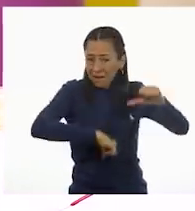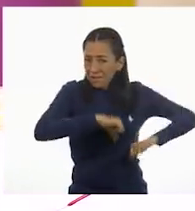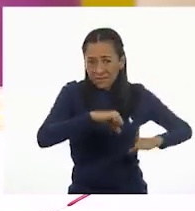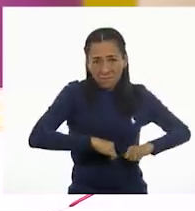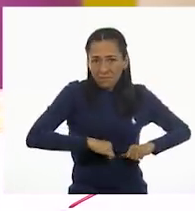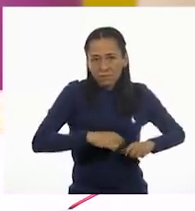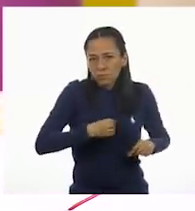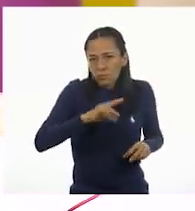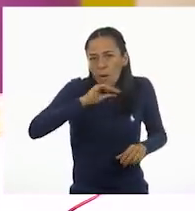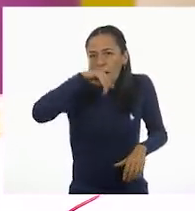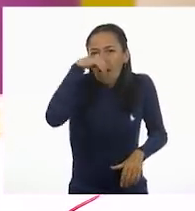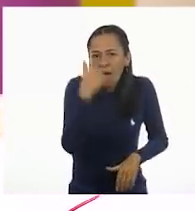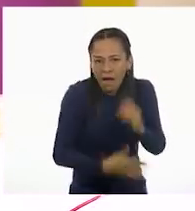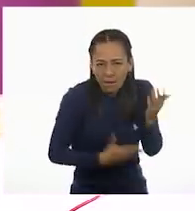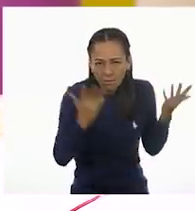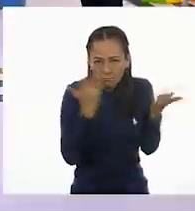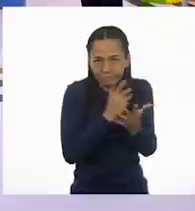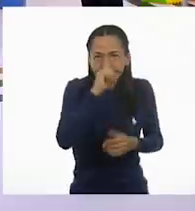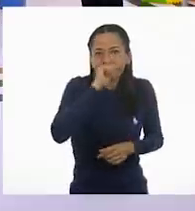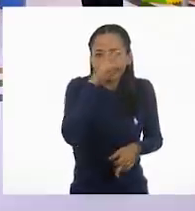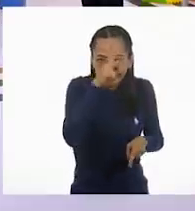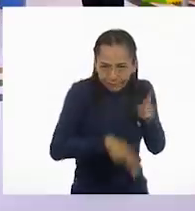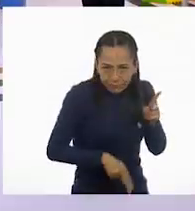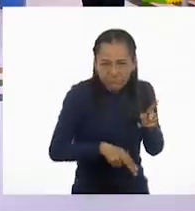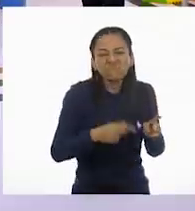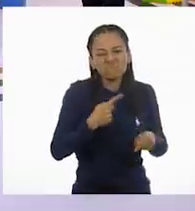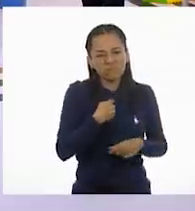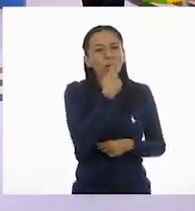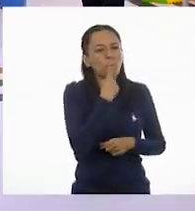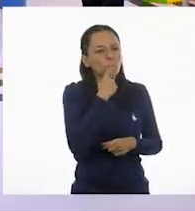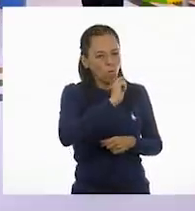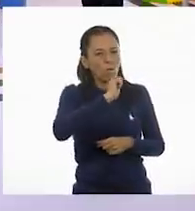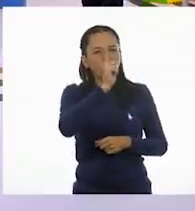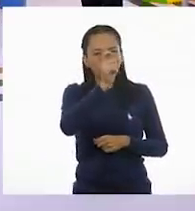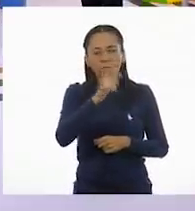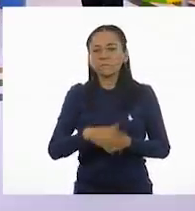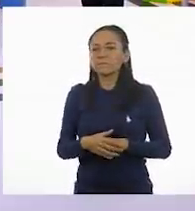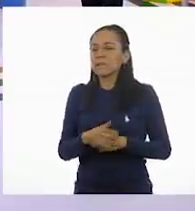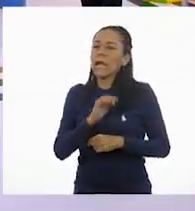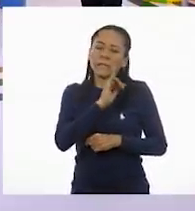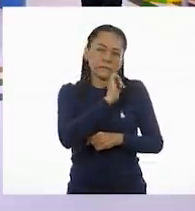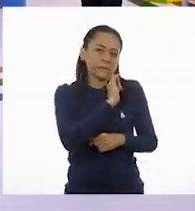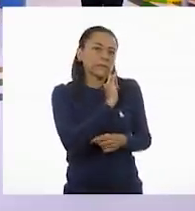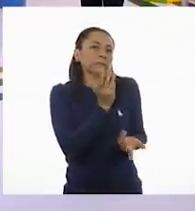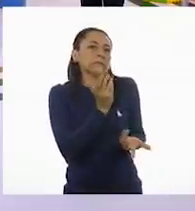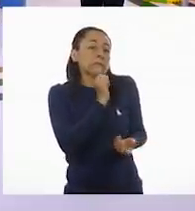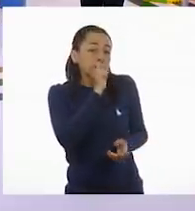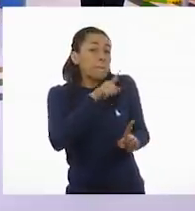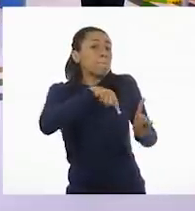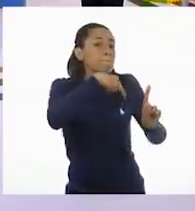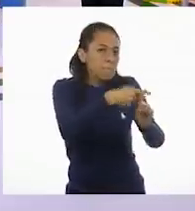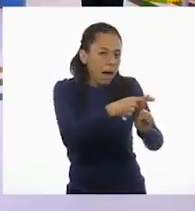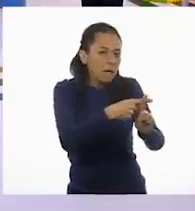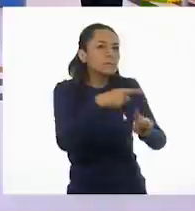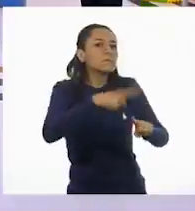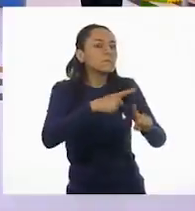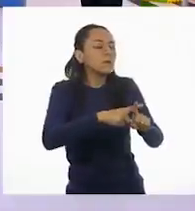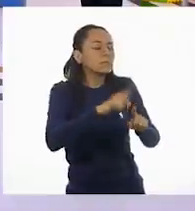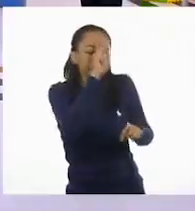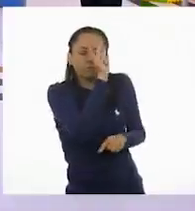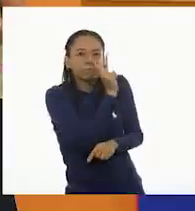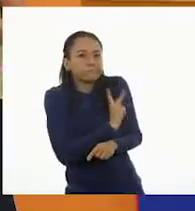rojo. Eso es cierto. Además, tú serías el más perjudicado, ¿no? Uh-huh. ¿No es así, maestra? Cierto, muy cierto. Muy bien